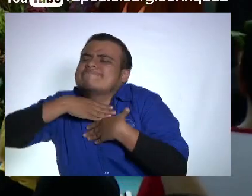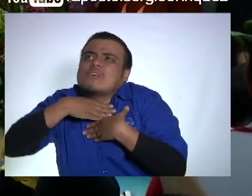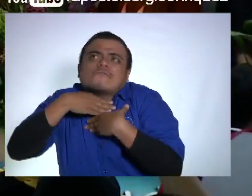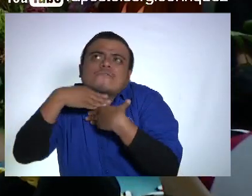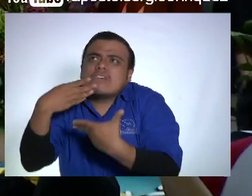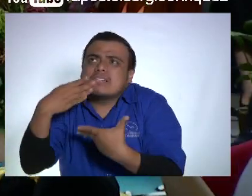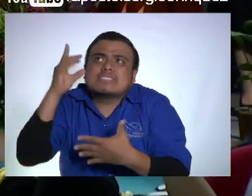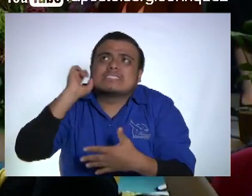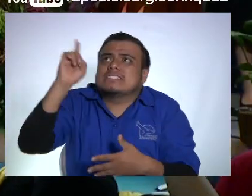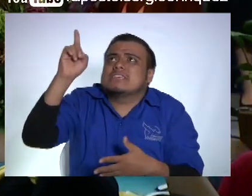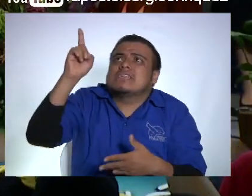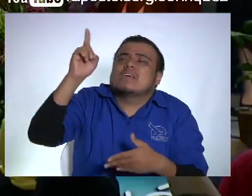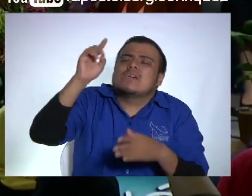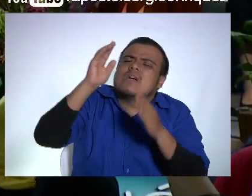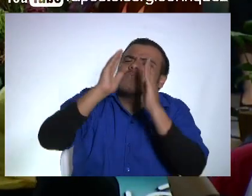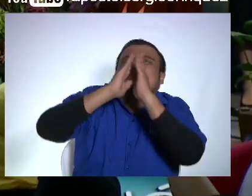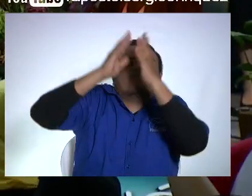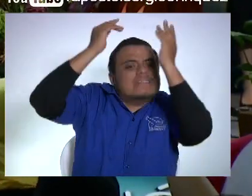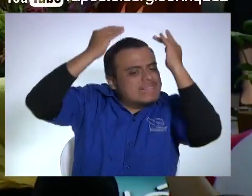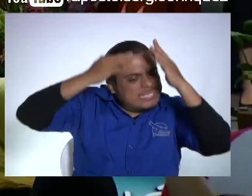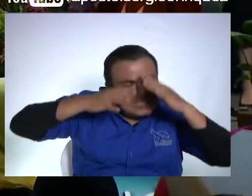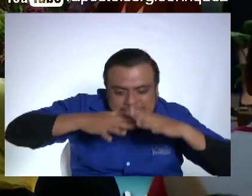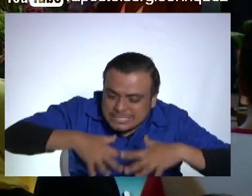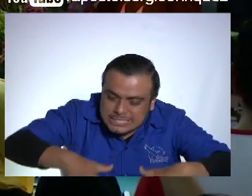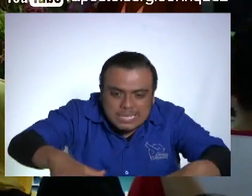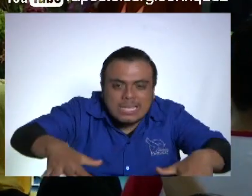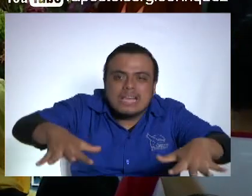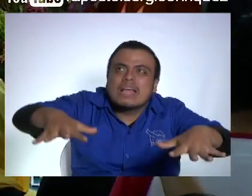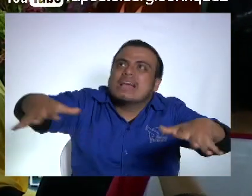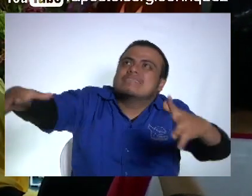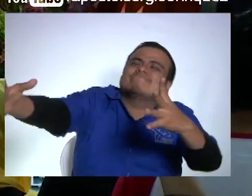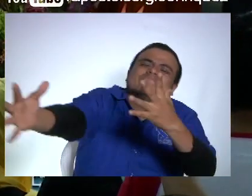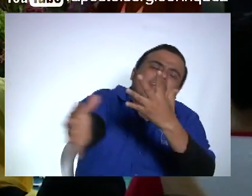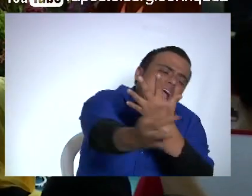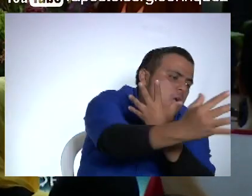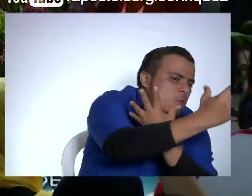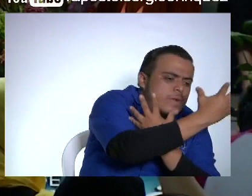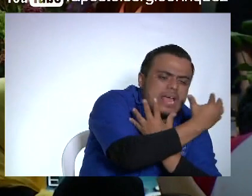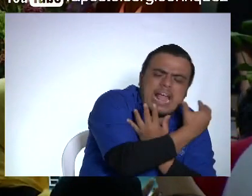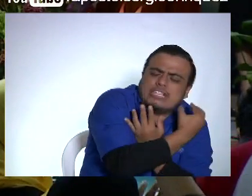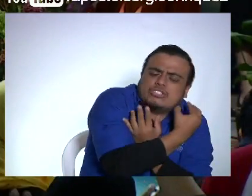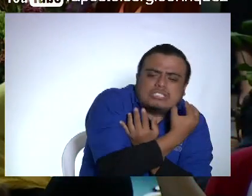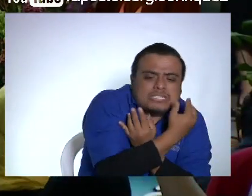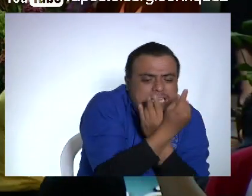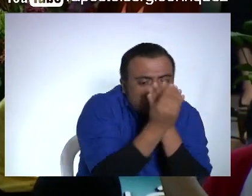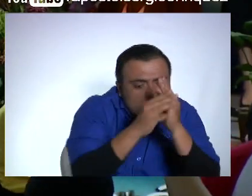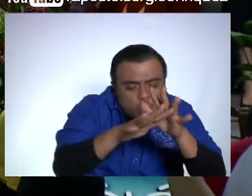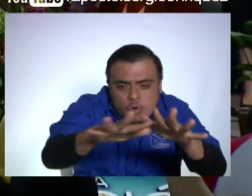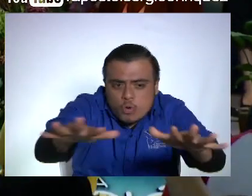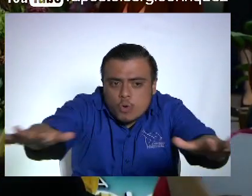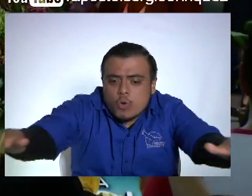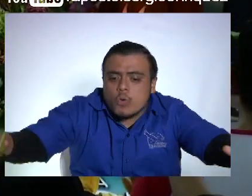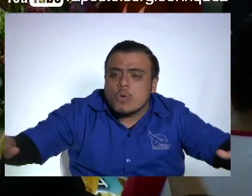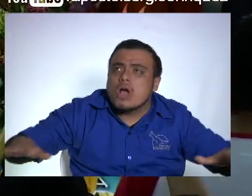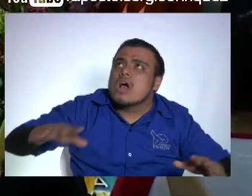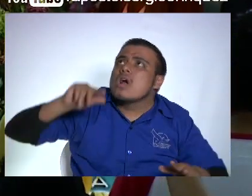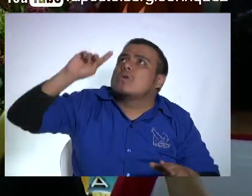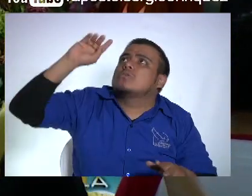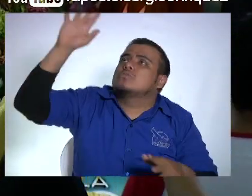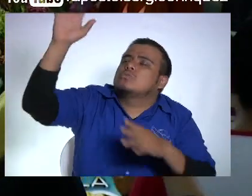Señor. Desciende esta noche, abrázalos, Señor, cúbrelos con tu amor esta